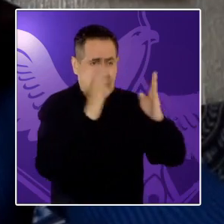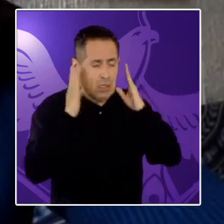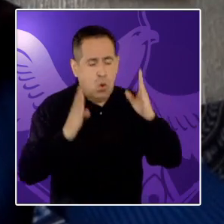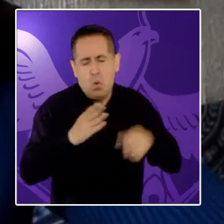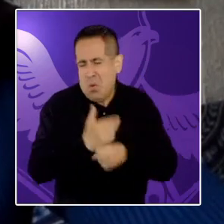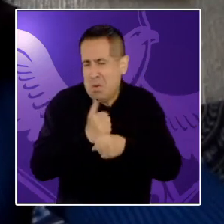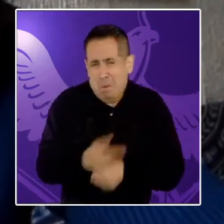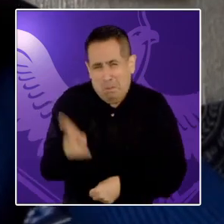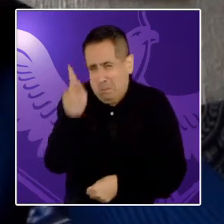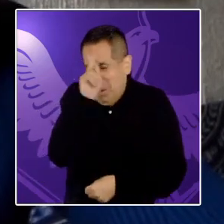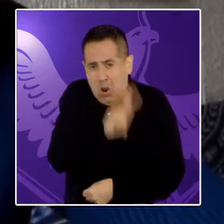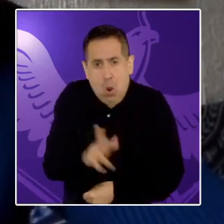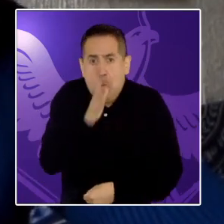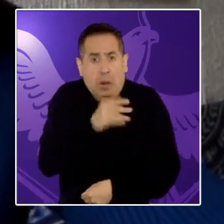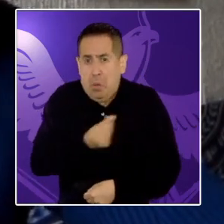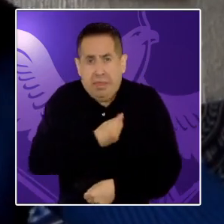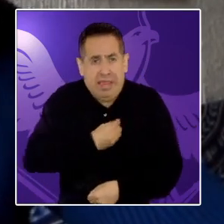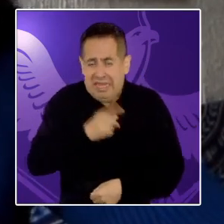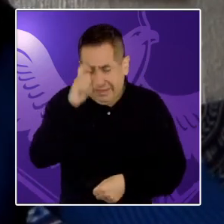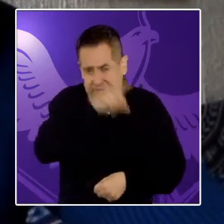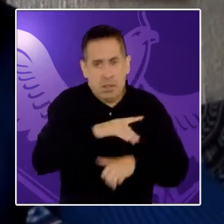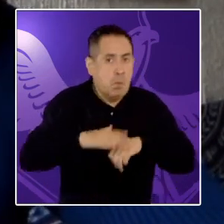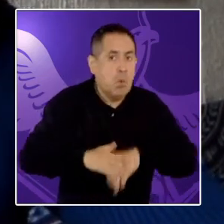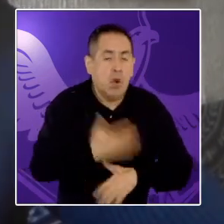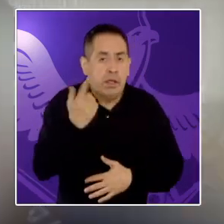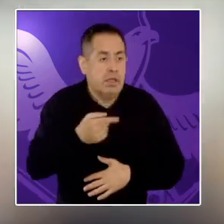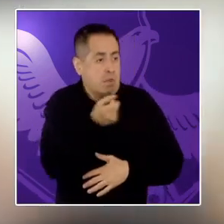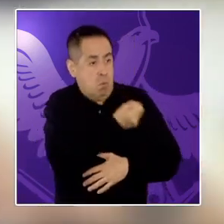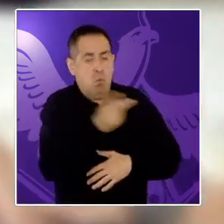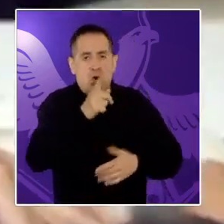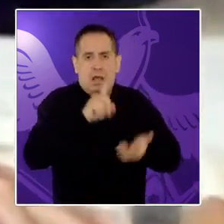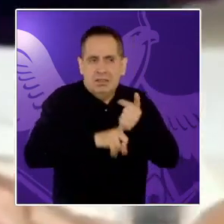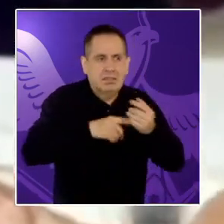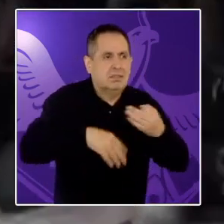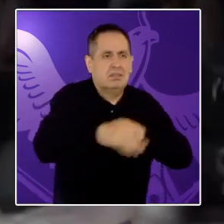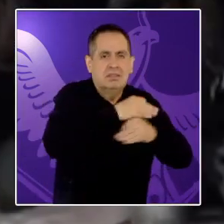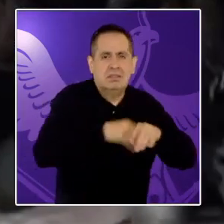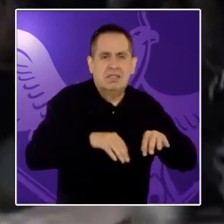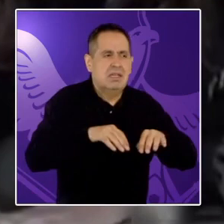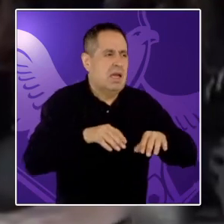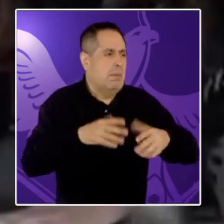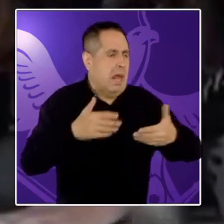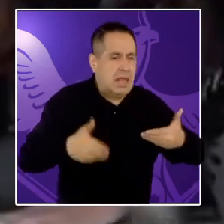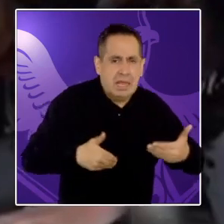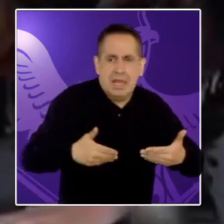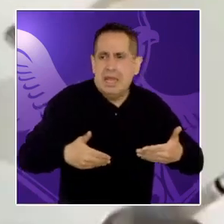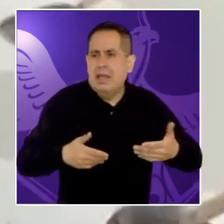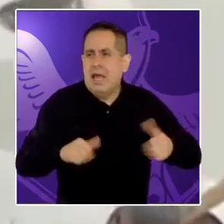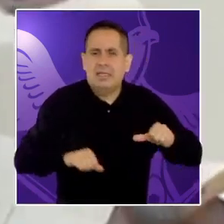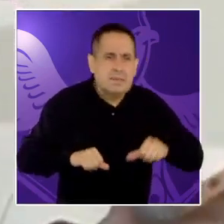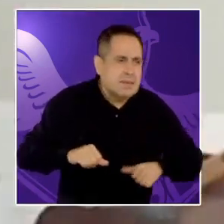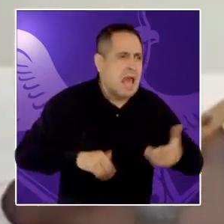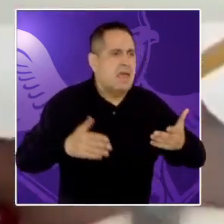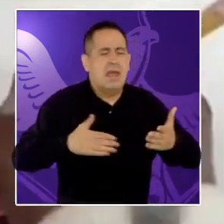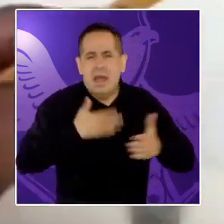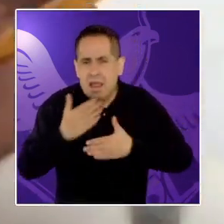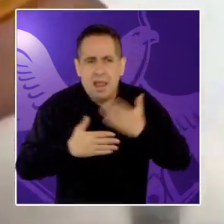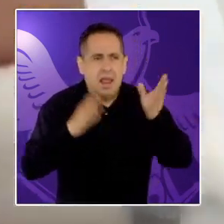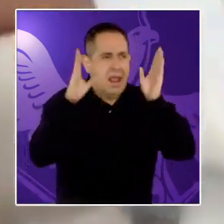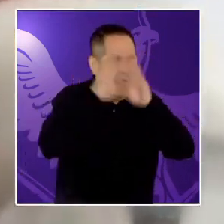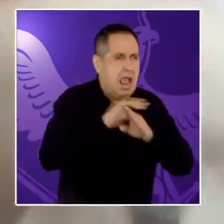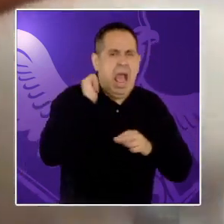se vuelve prácticamente insoportable por dos razones. Por una parte, muchas de las actividades